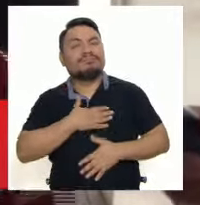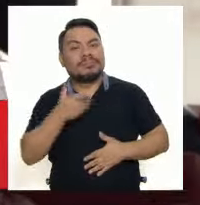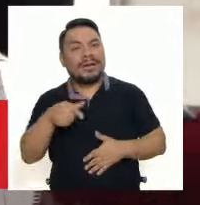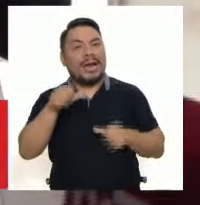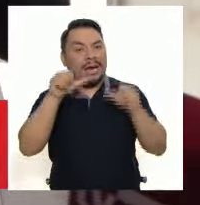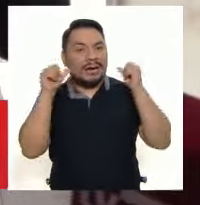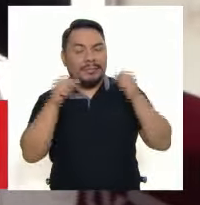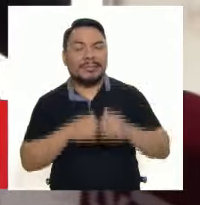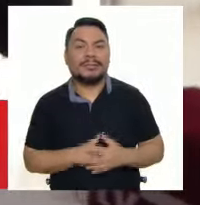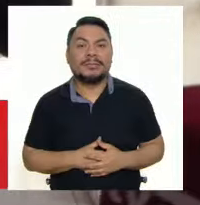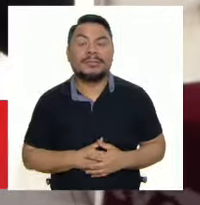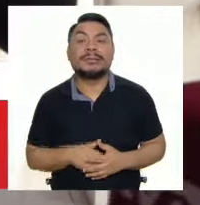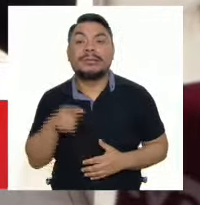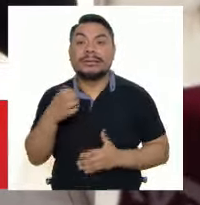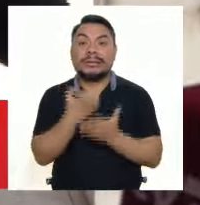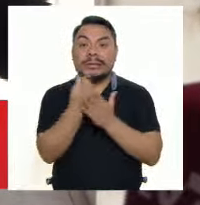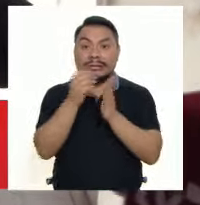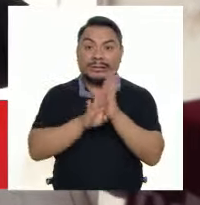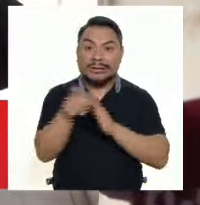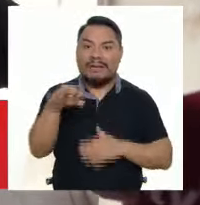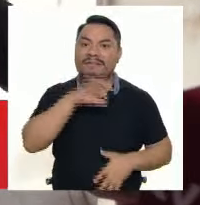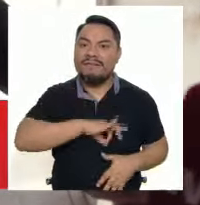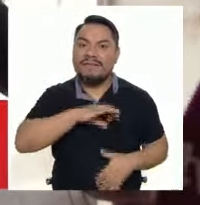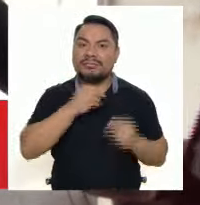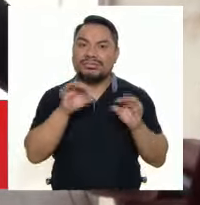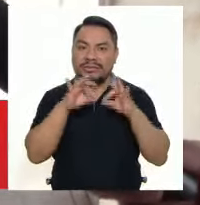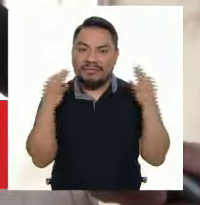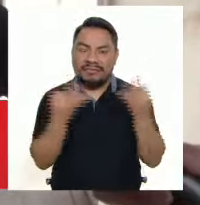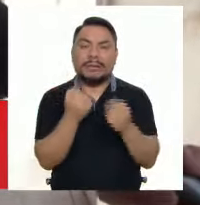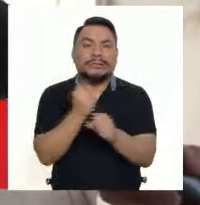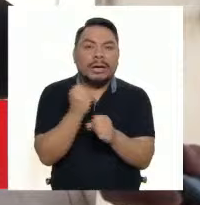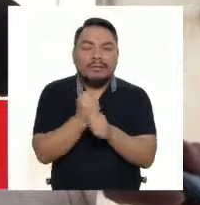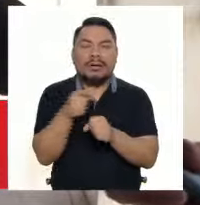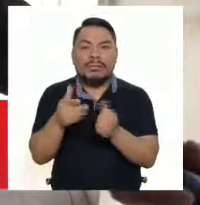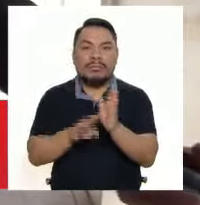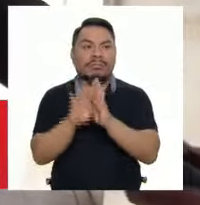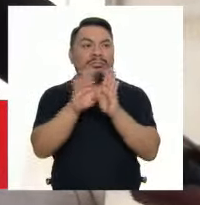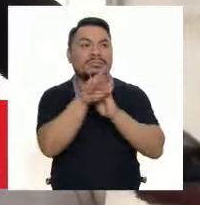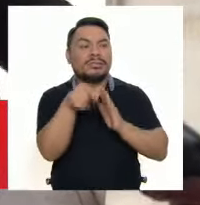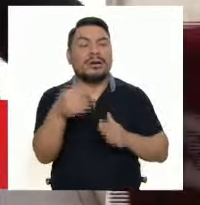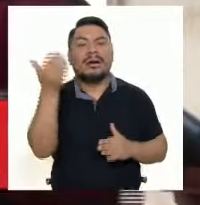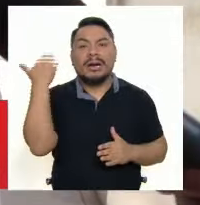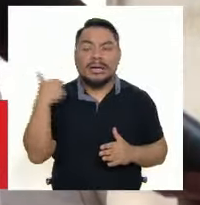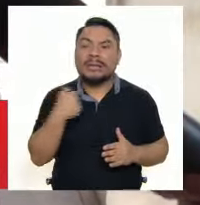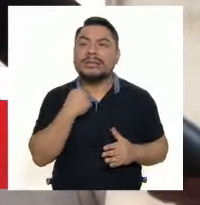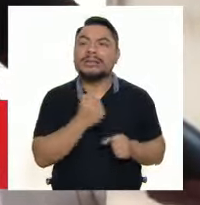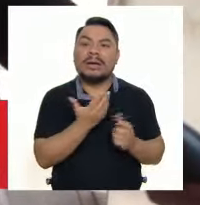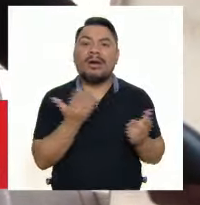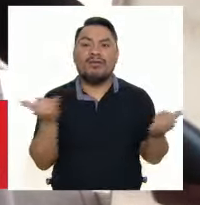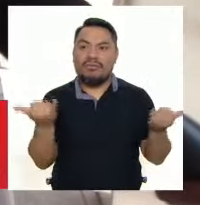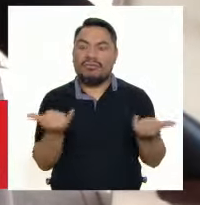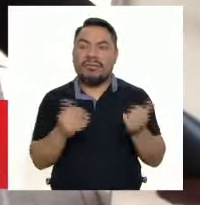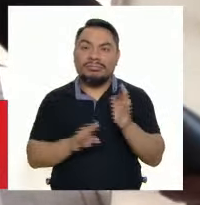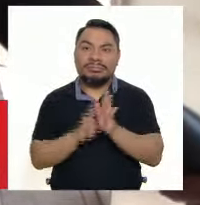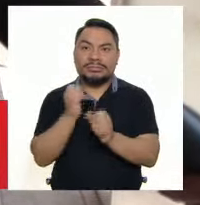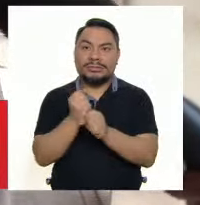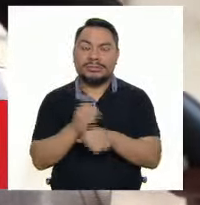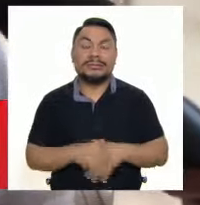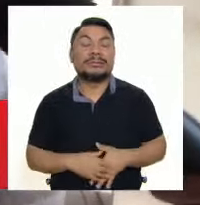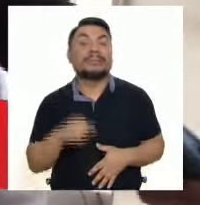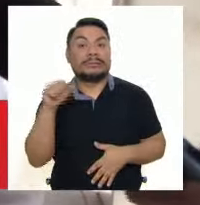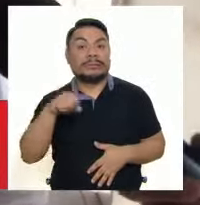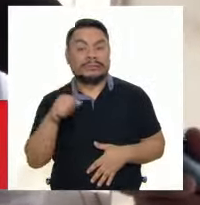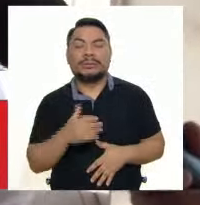Amazonía. Respecto a la economía, esto va a beneficiar a muchas familias emprendedoras también que antes ya tenían sus negocios aquí. Mire,